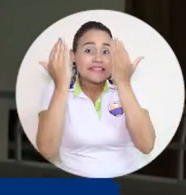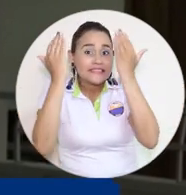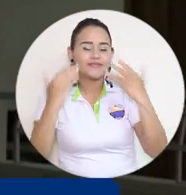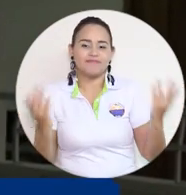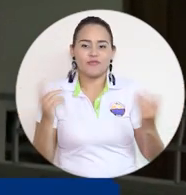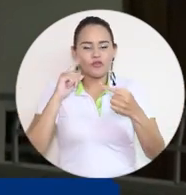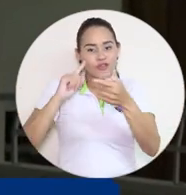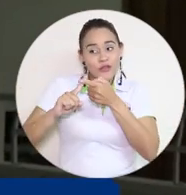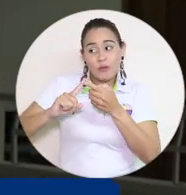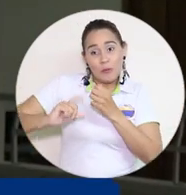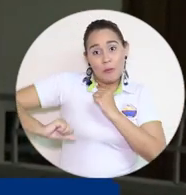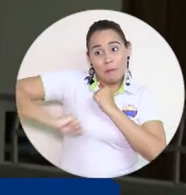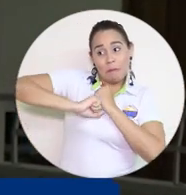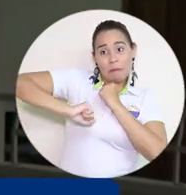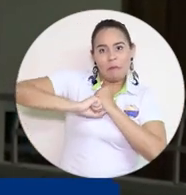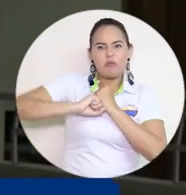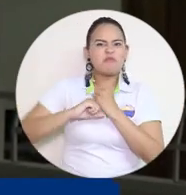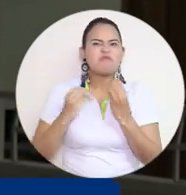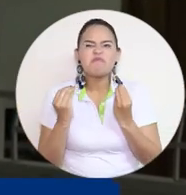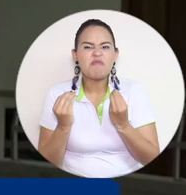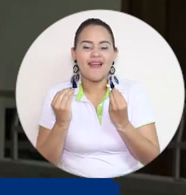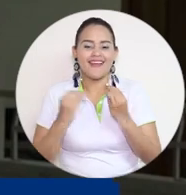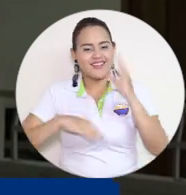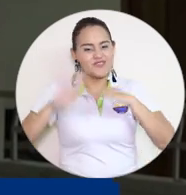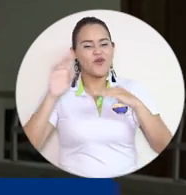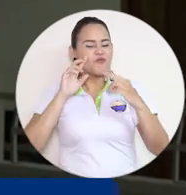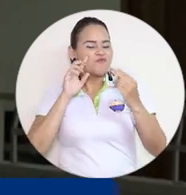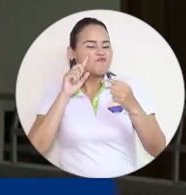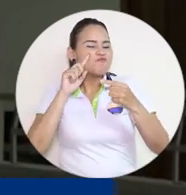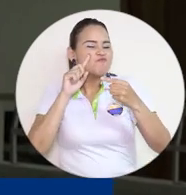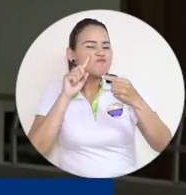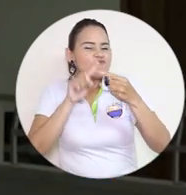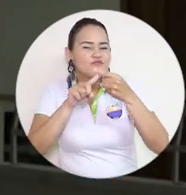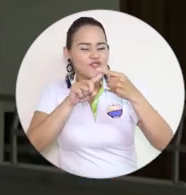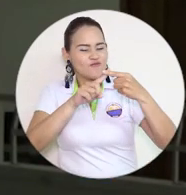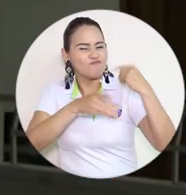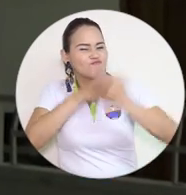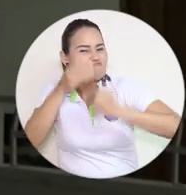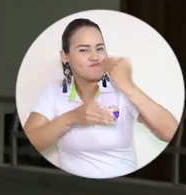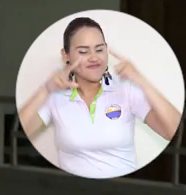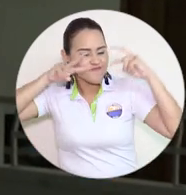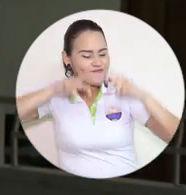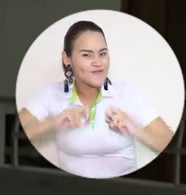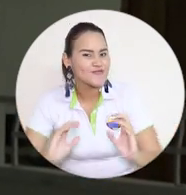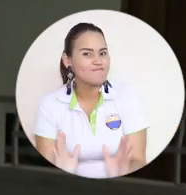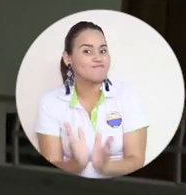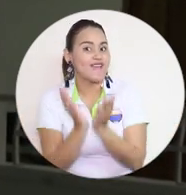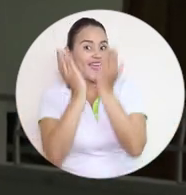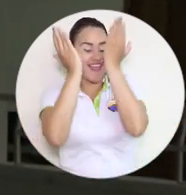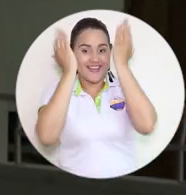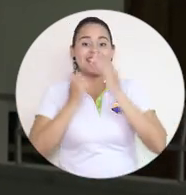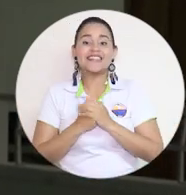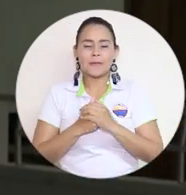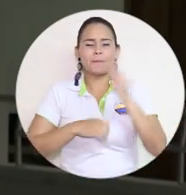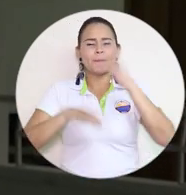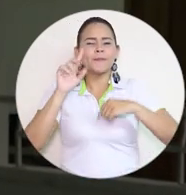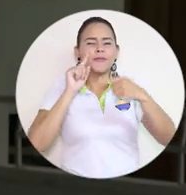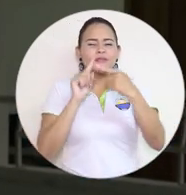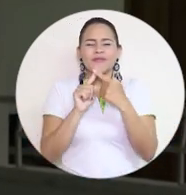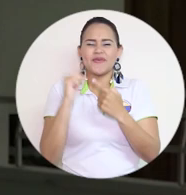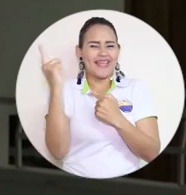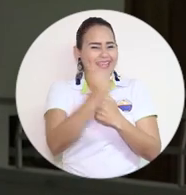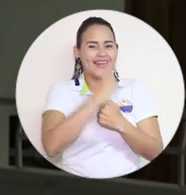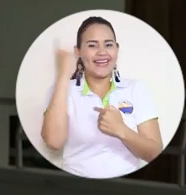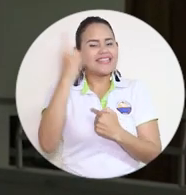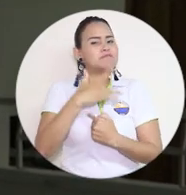todo el acompañamiento y respaldo para fortalecer nuestro proceso de investigación y diseñar nuestro modelo de